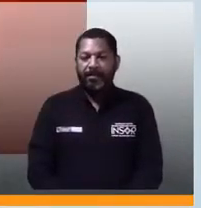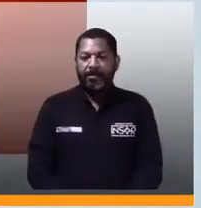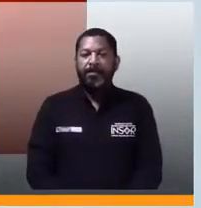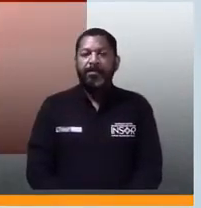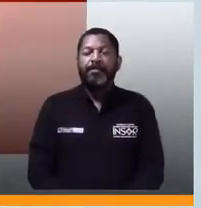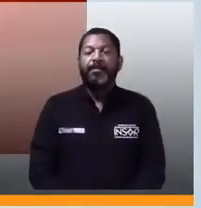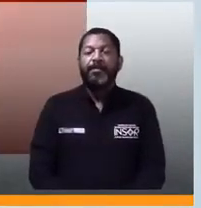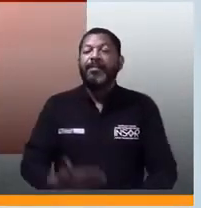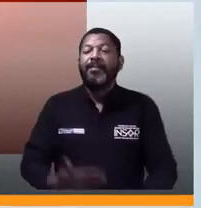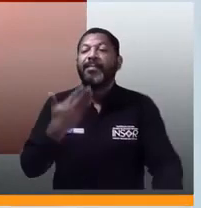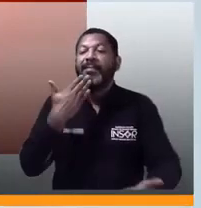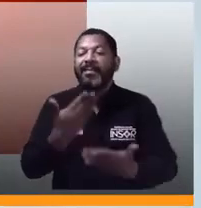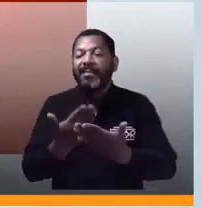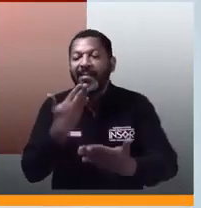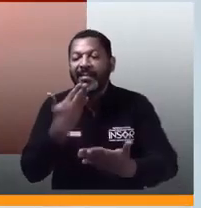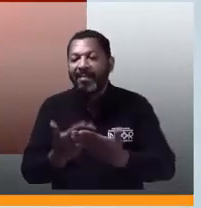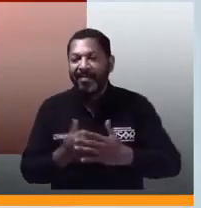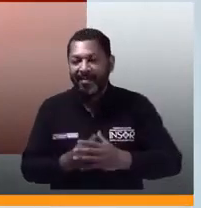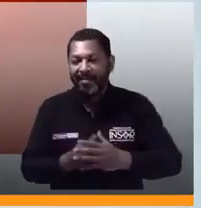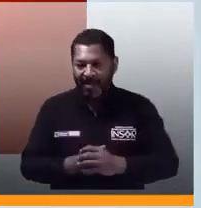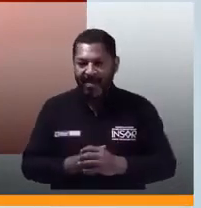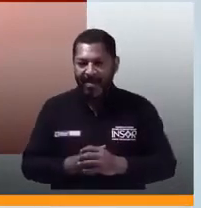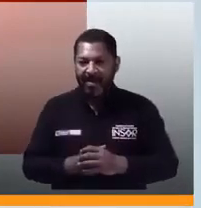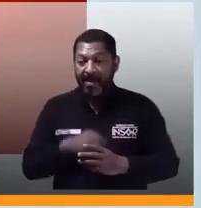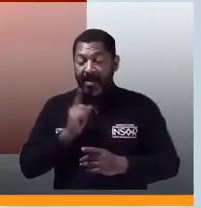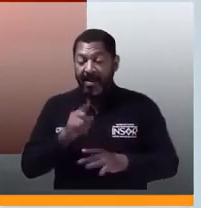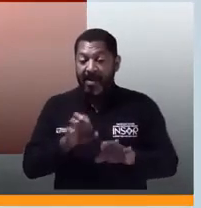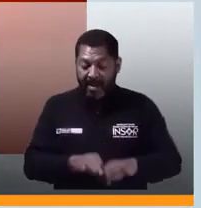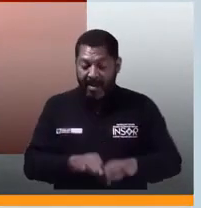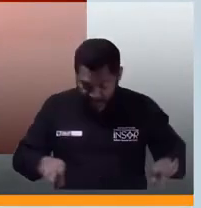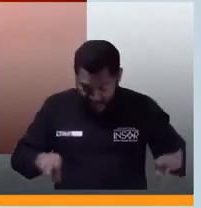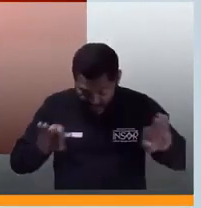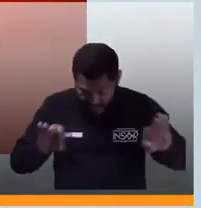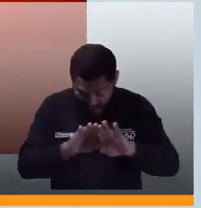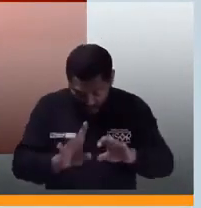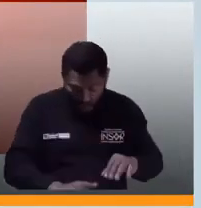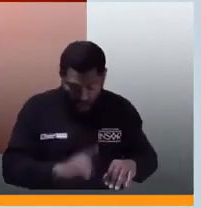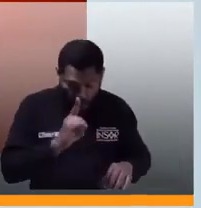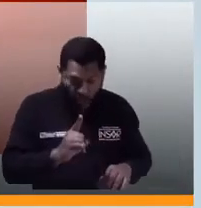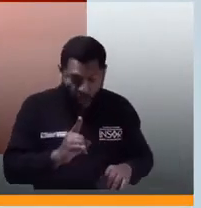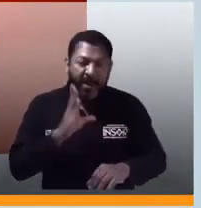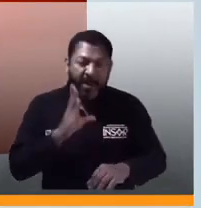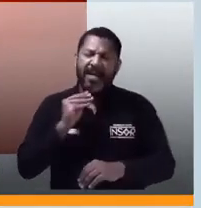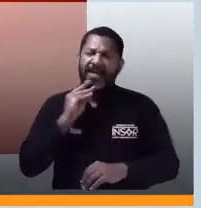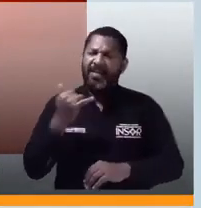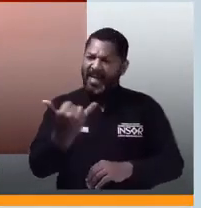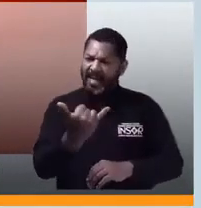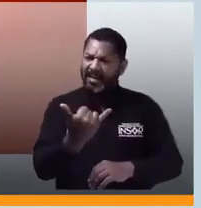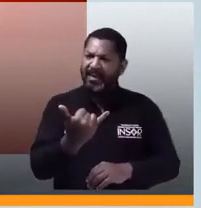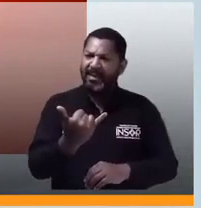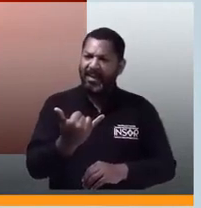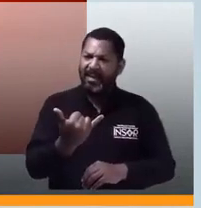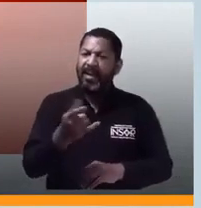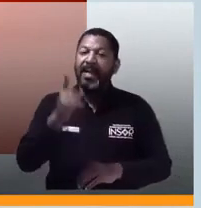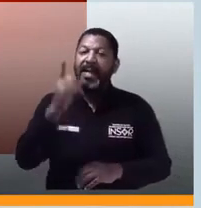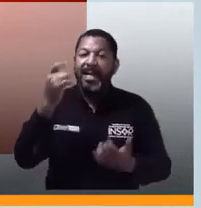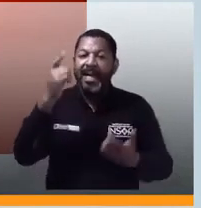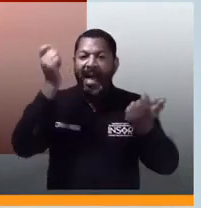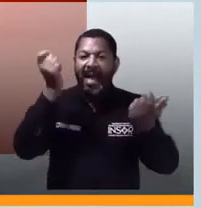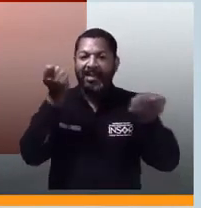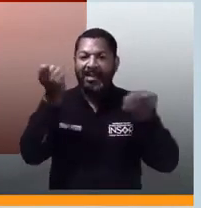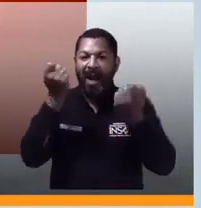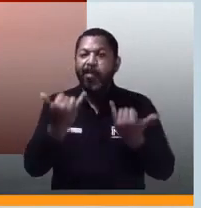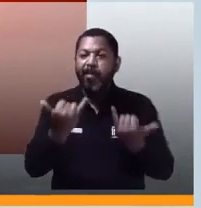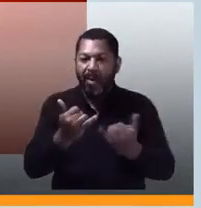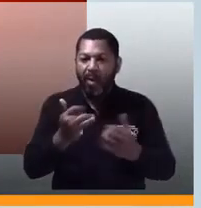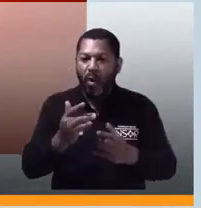Gracias, Elena. Acá muy importante también conocer algunas experiencias y especialmente estas estrategias que se aplican,